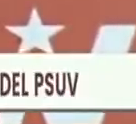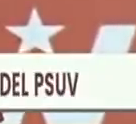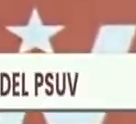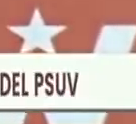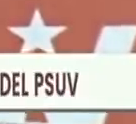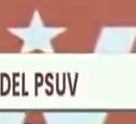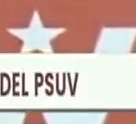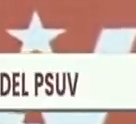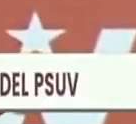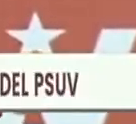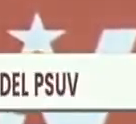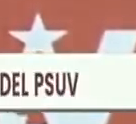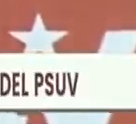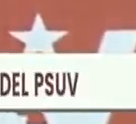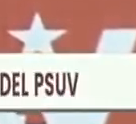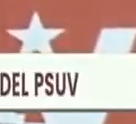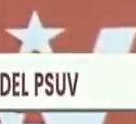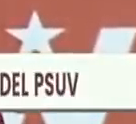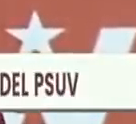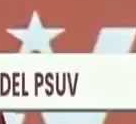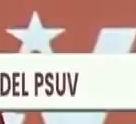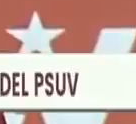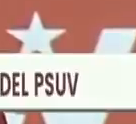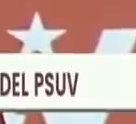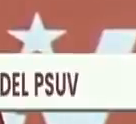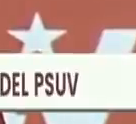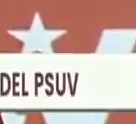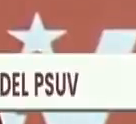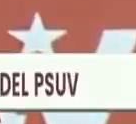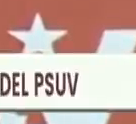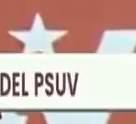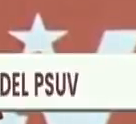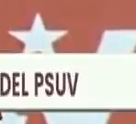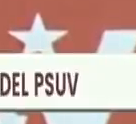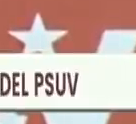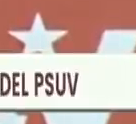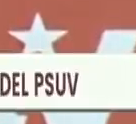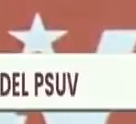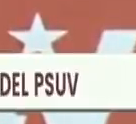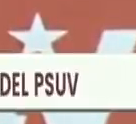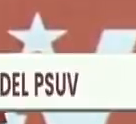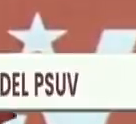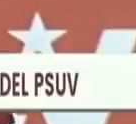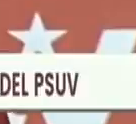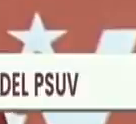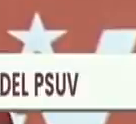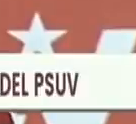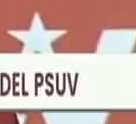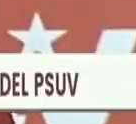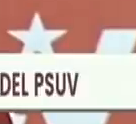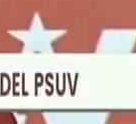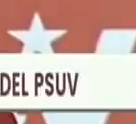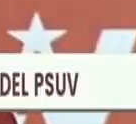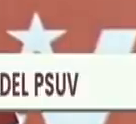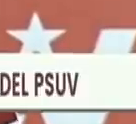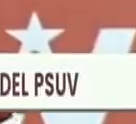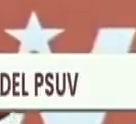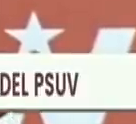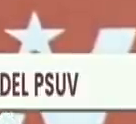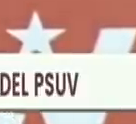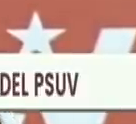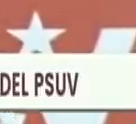y la Dirección Nacional de la Juventud del Partido Socialista Unido de Venezuela, recién